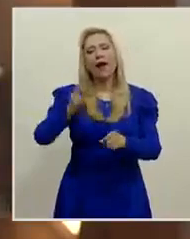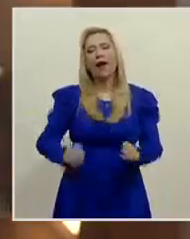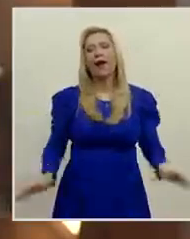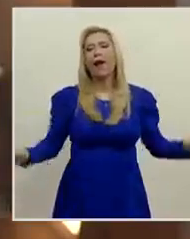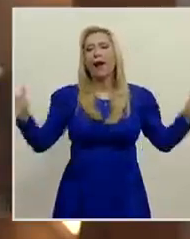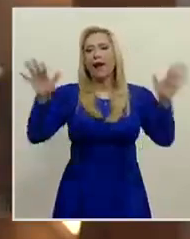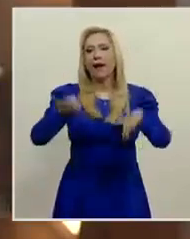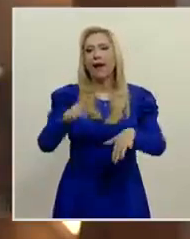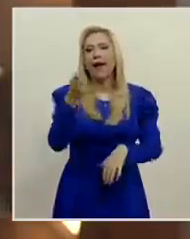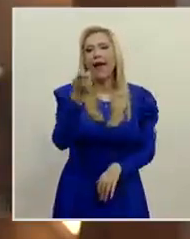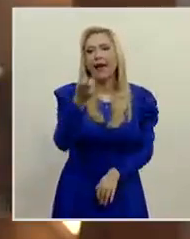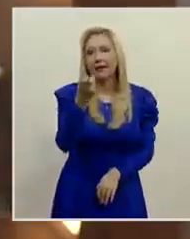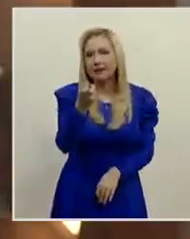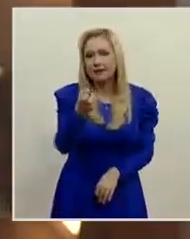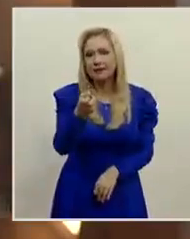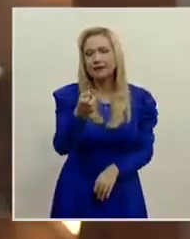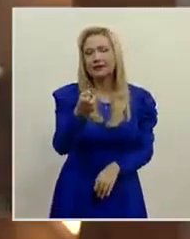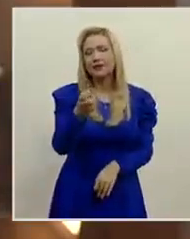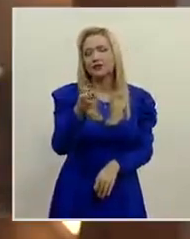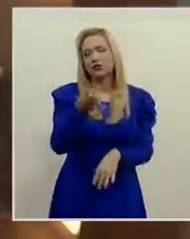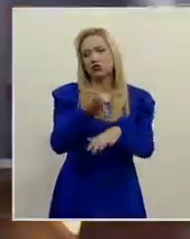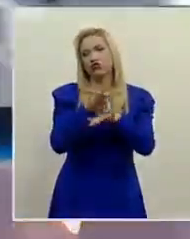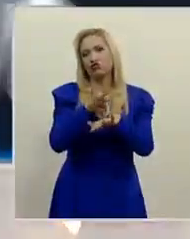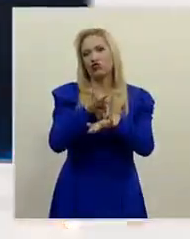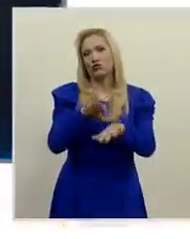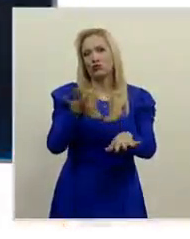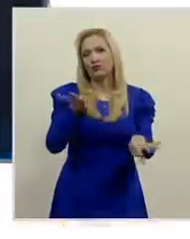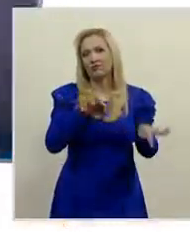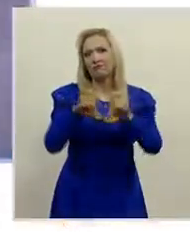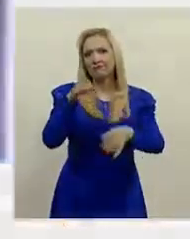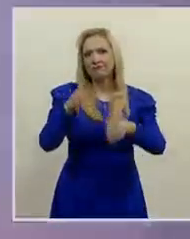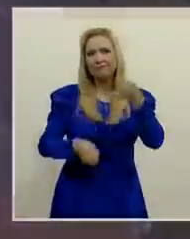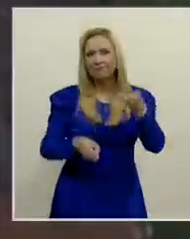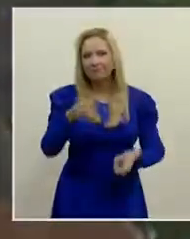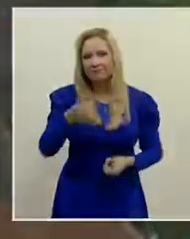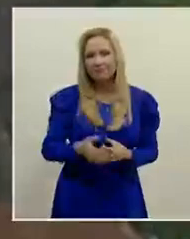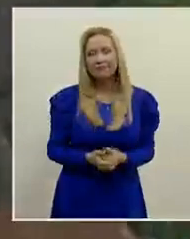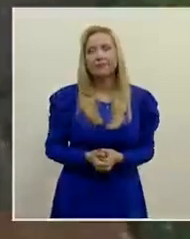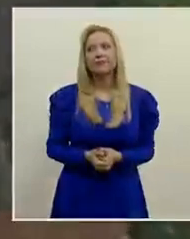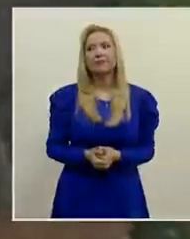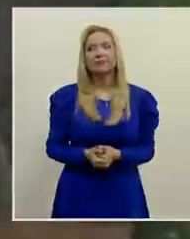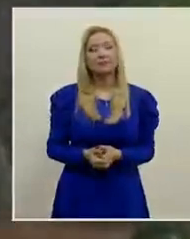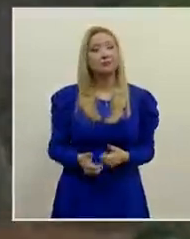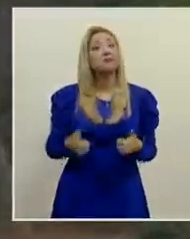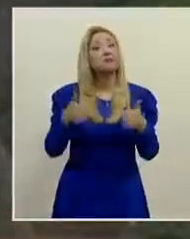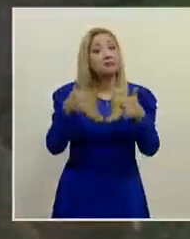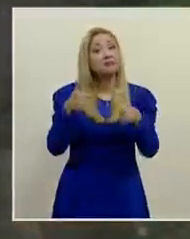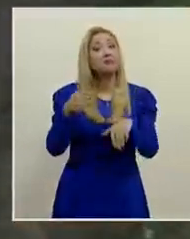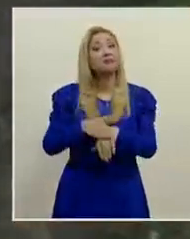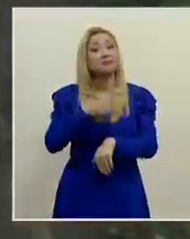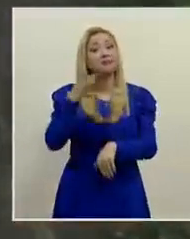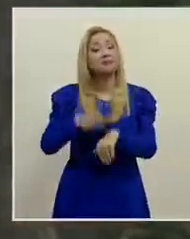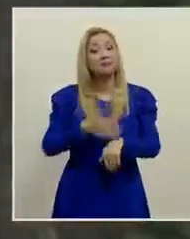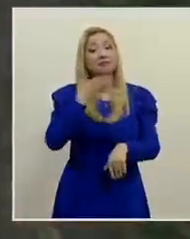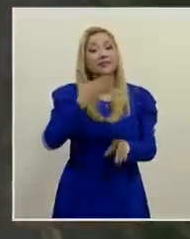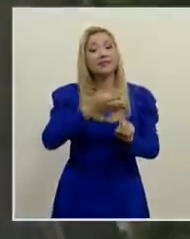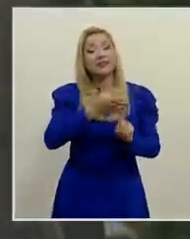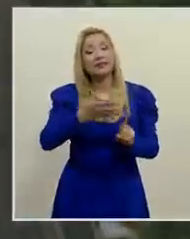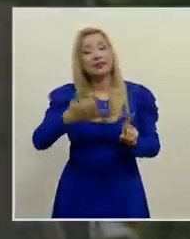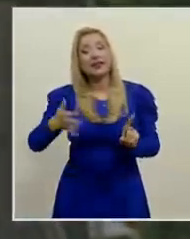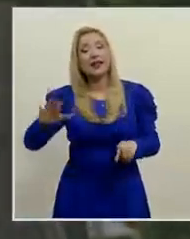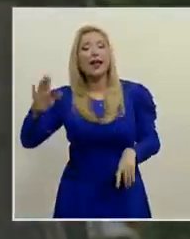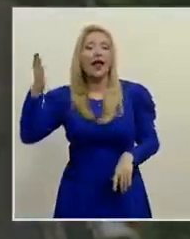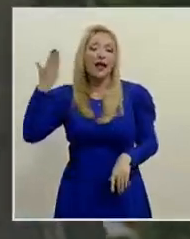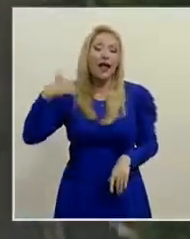ahí la sesión en vivo del Pleno de la Corte. Con el éxito de esas transmisiones, el entonces